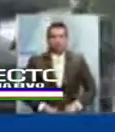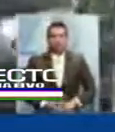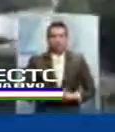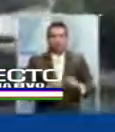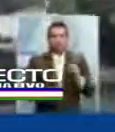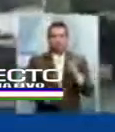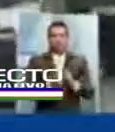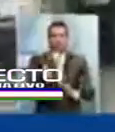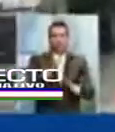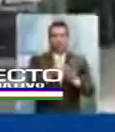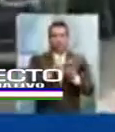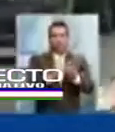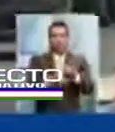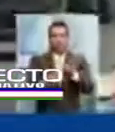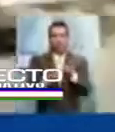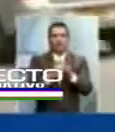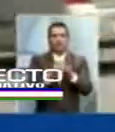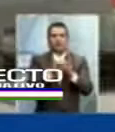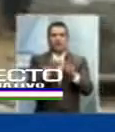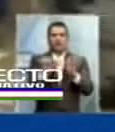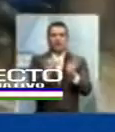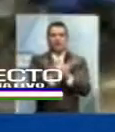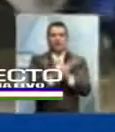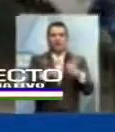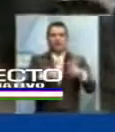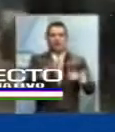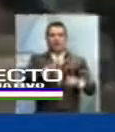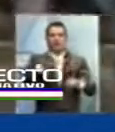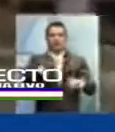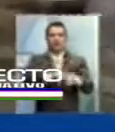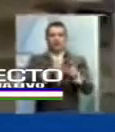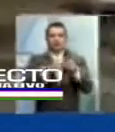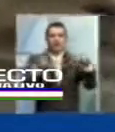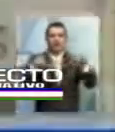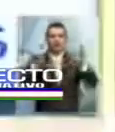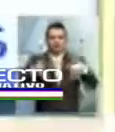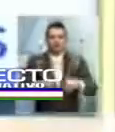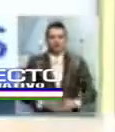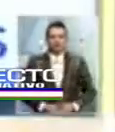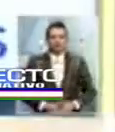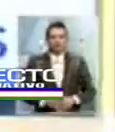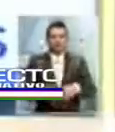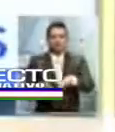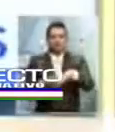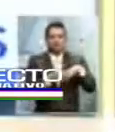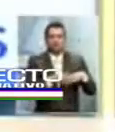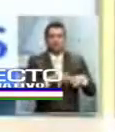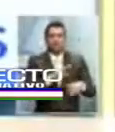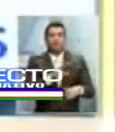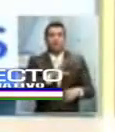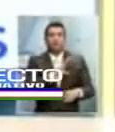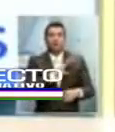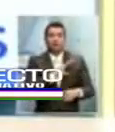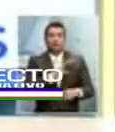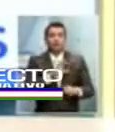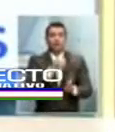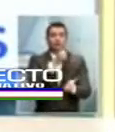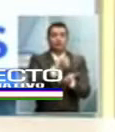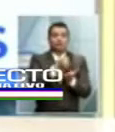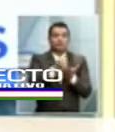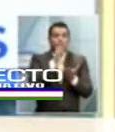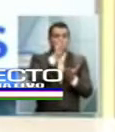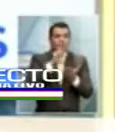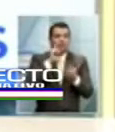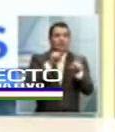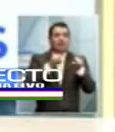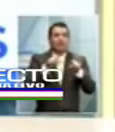restricción que prohíbe el parrillero hombre mayor de 14 años estará vigente durante 6 meses. La Registraduría Nacional indicó que el proceso de las